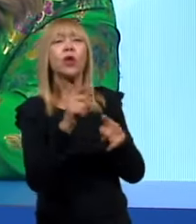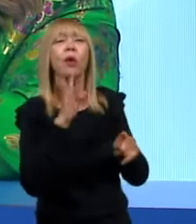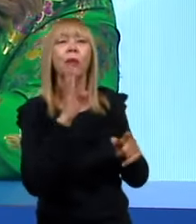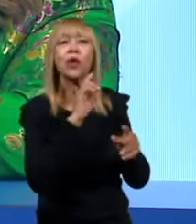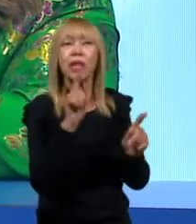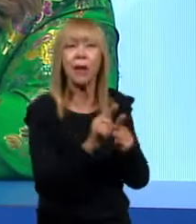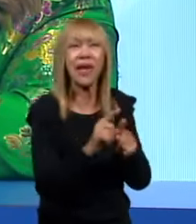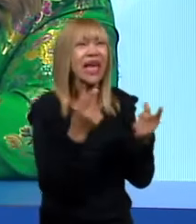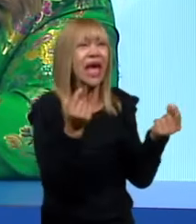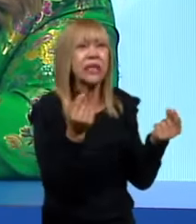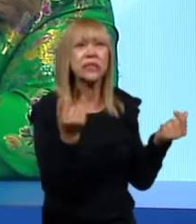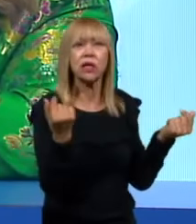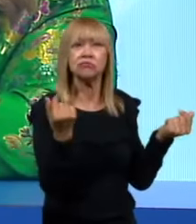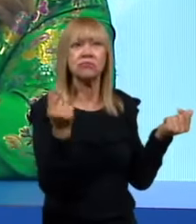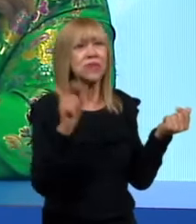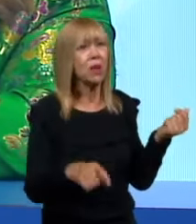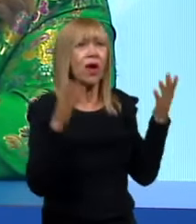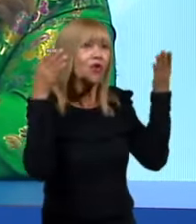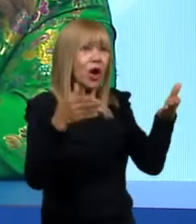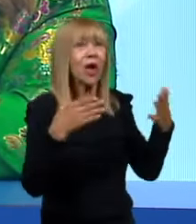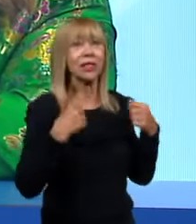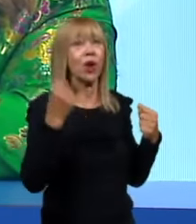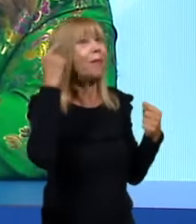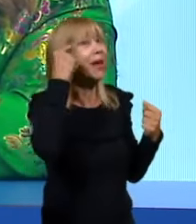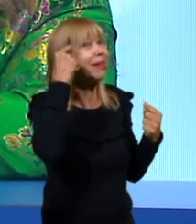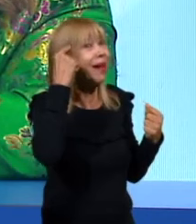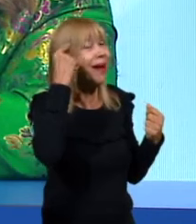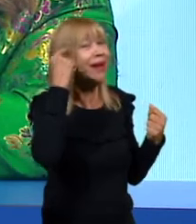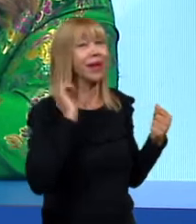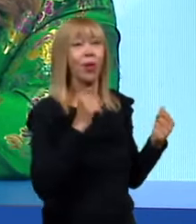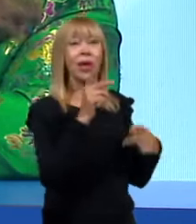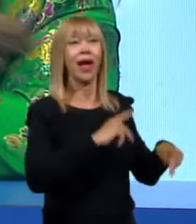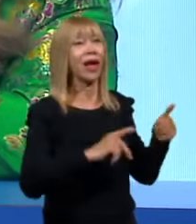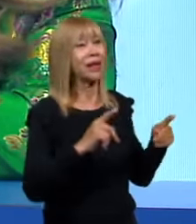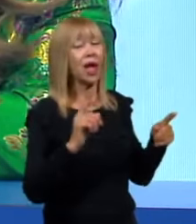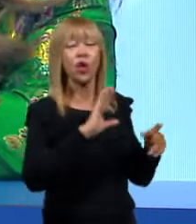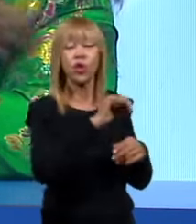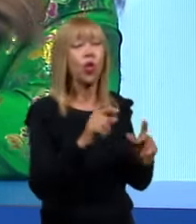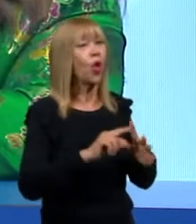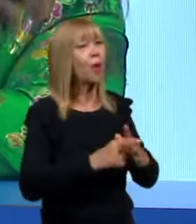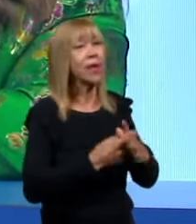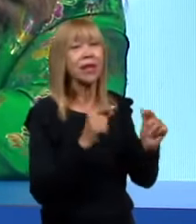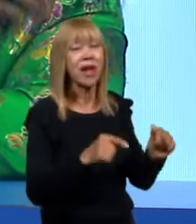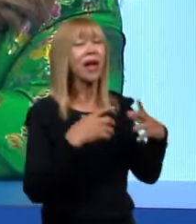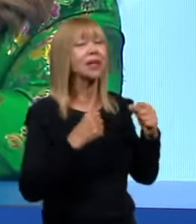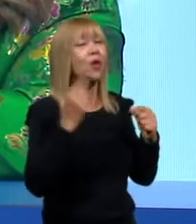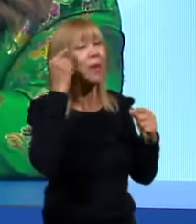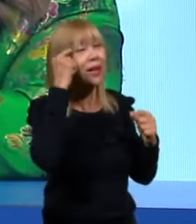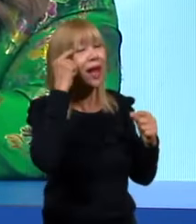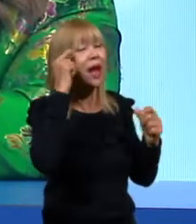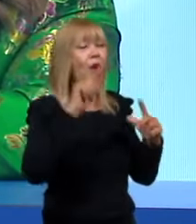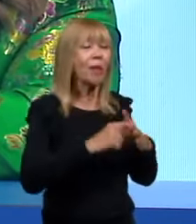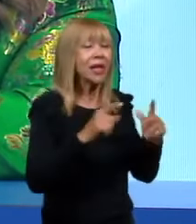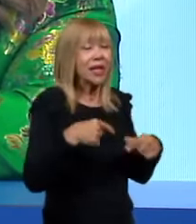de qué podemos hacer, tenemos que enfocarnos en la salud mental de nuestra gente. Todo empieza ahí. Y eso empieza desde la escuela.